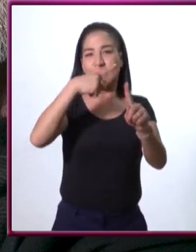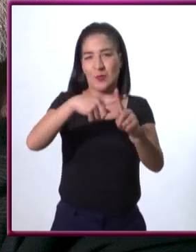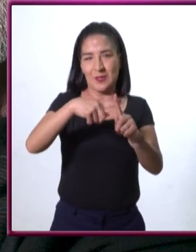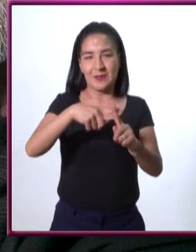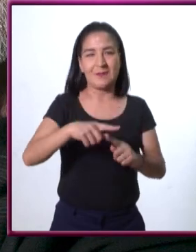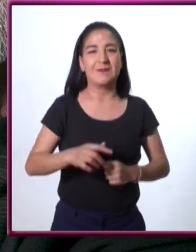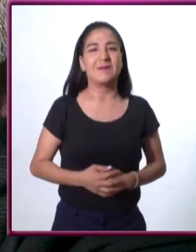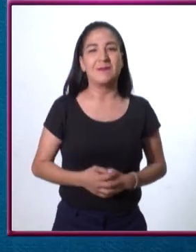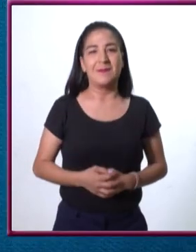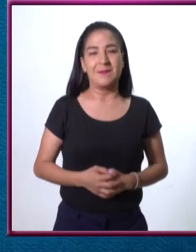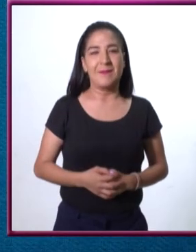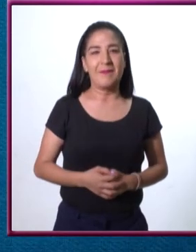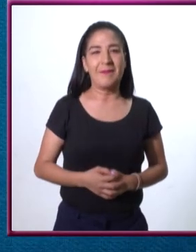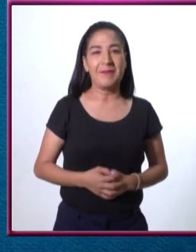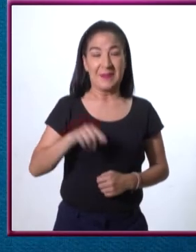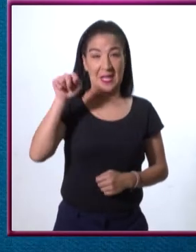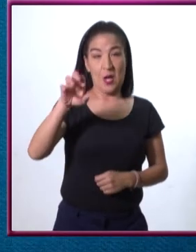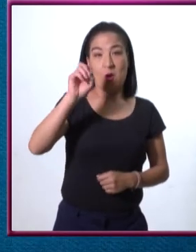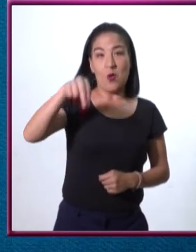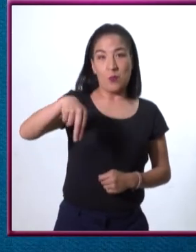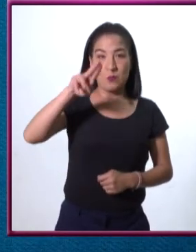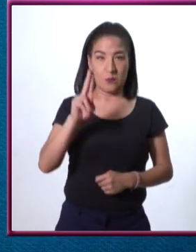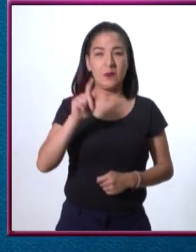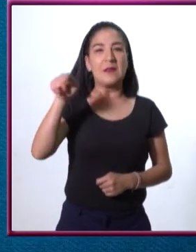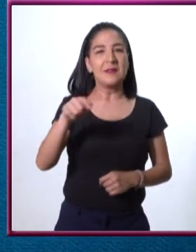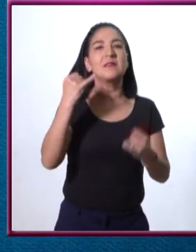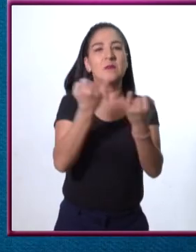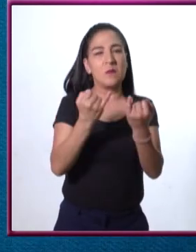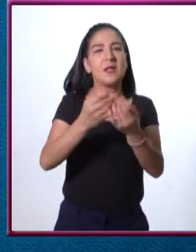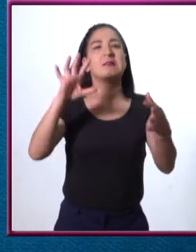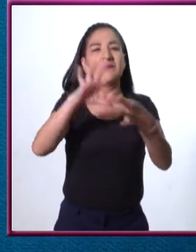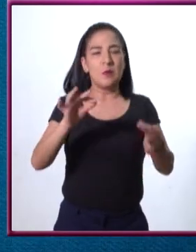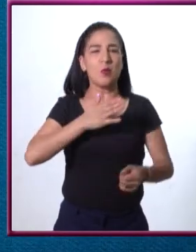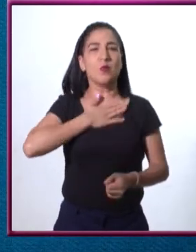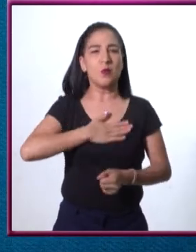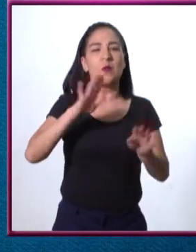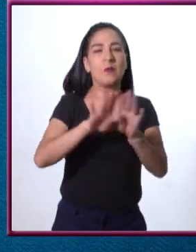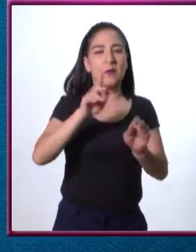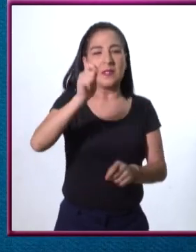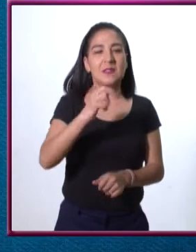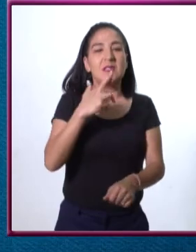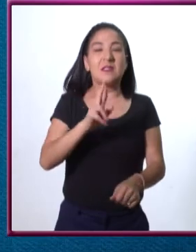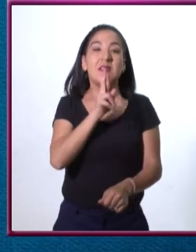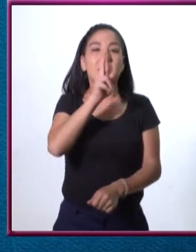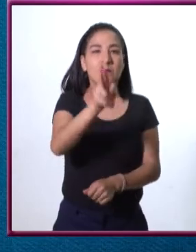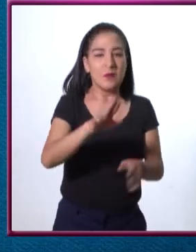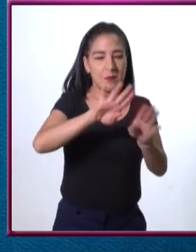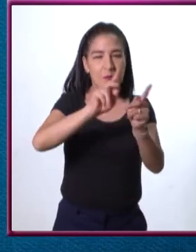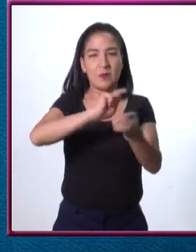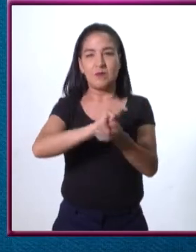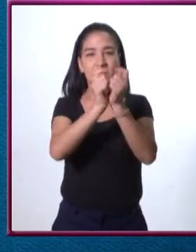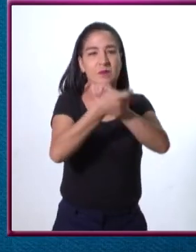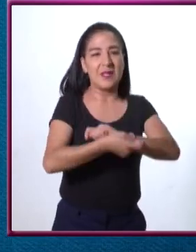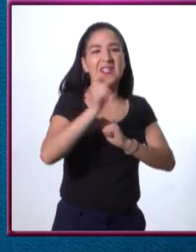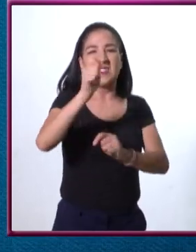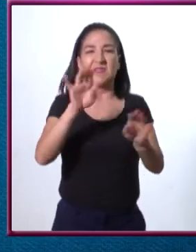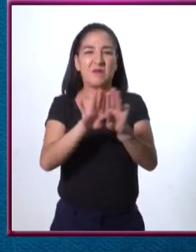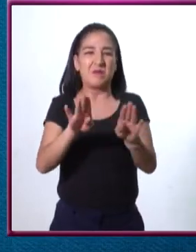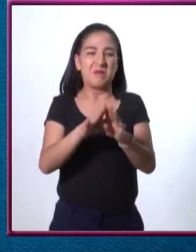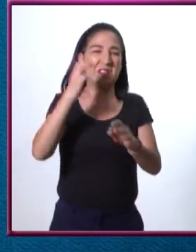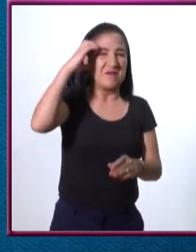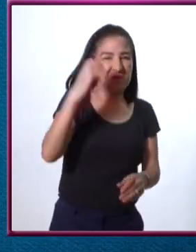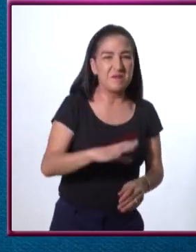posible. Desde las Naciones Unidas se entiende este tipo de justicia como una respuesta evolucionada al crimen, que respeta